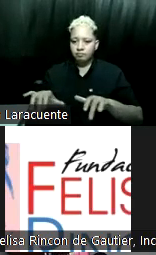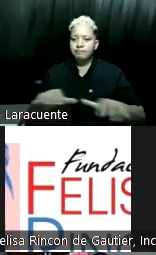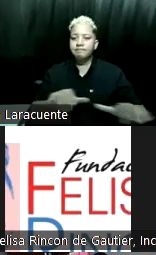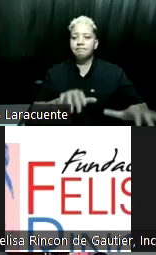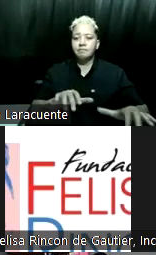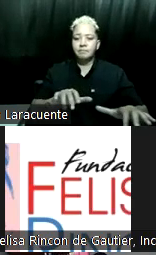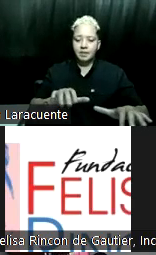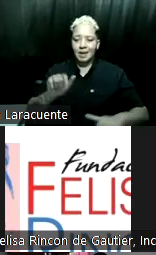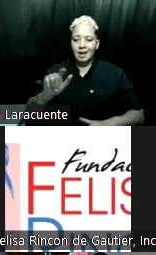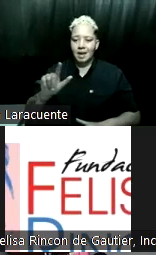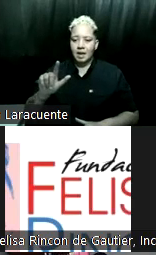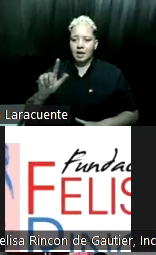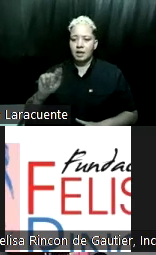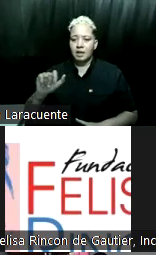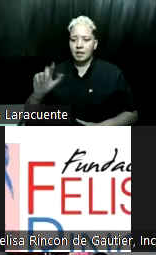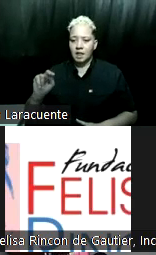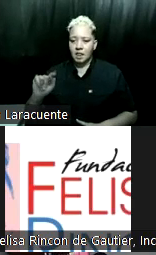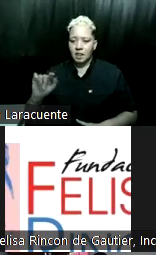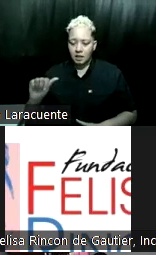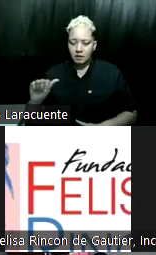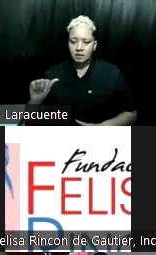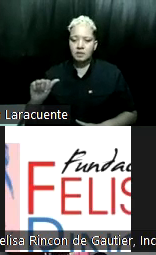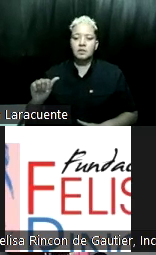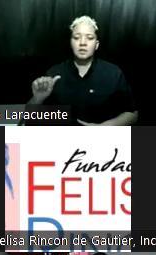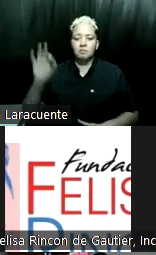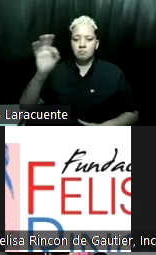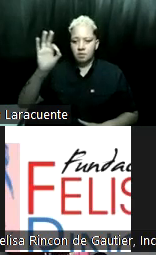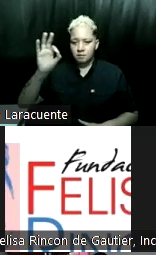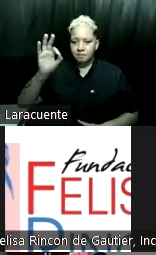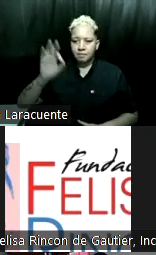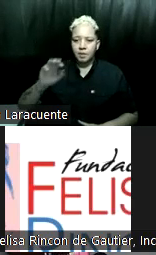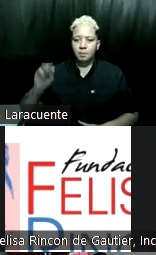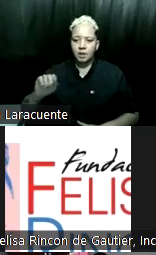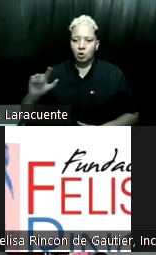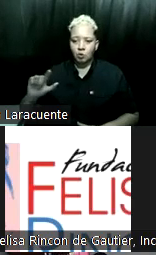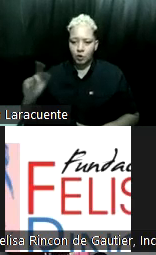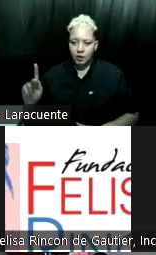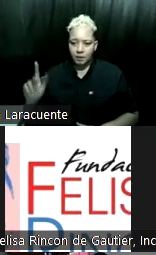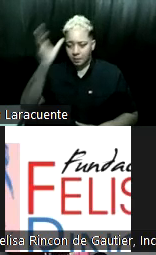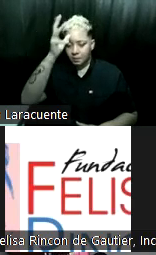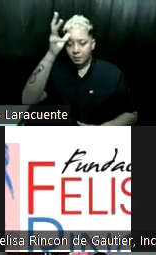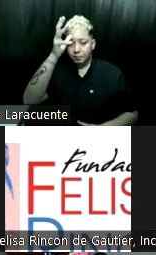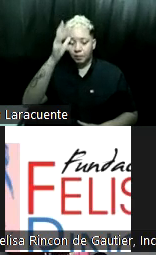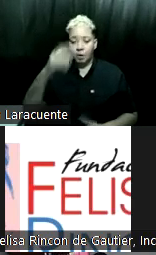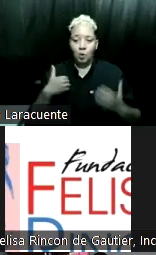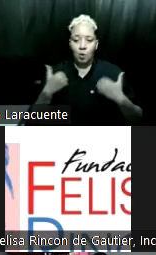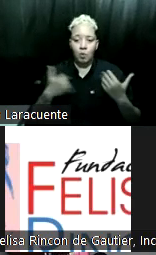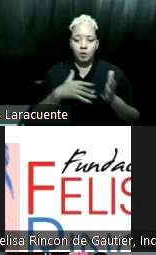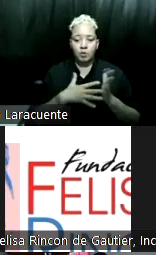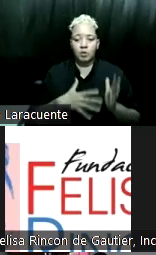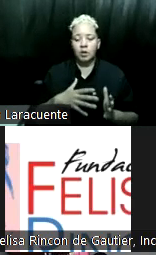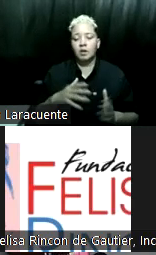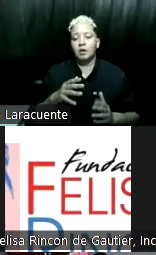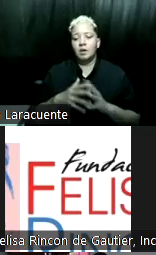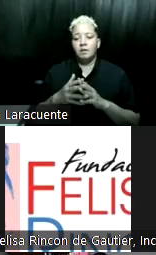su esposo, Martin Luther King padre. El asesino, el joven estudiante afroamericano Wayne